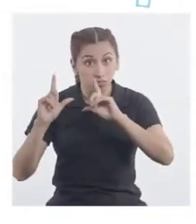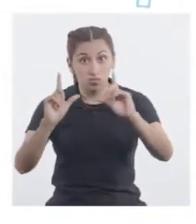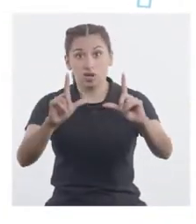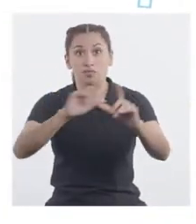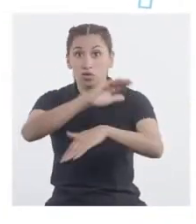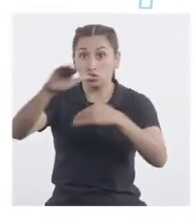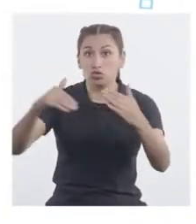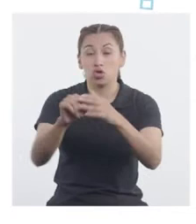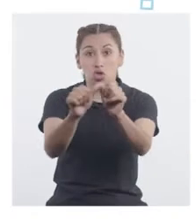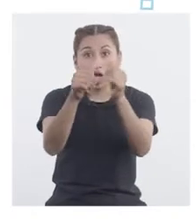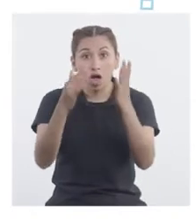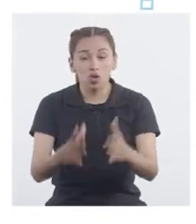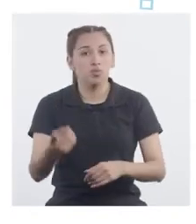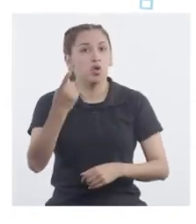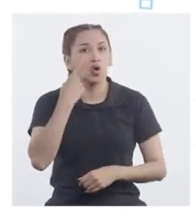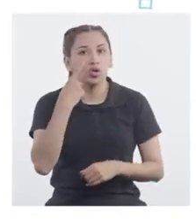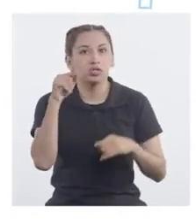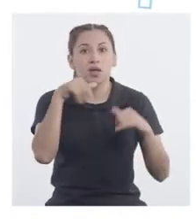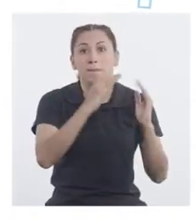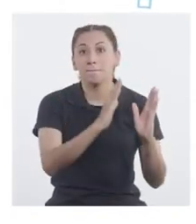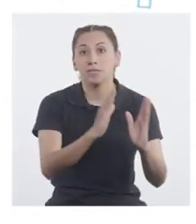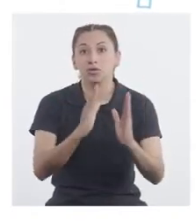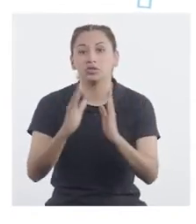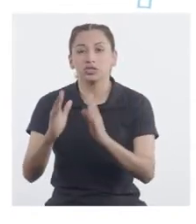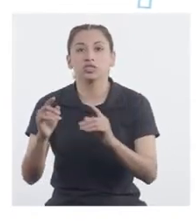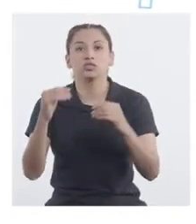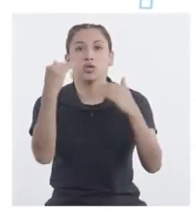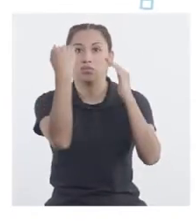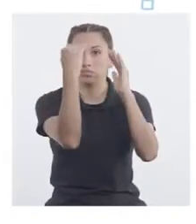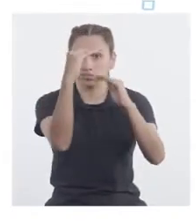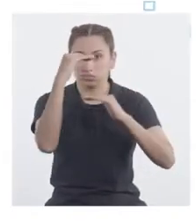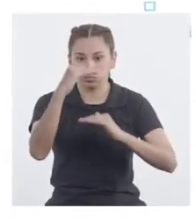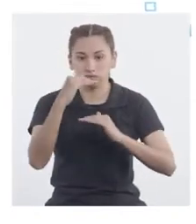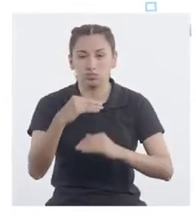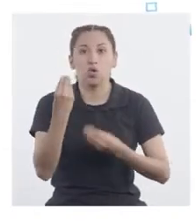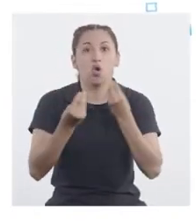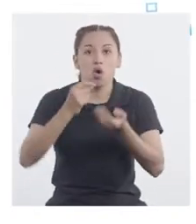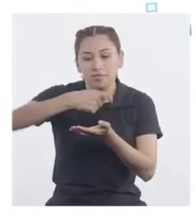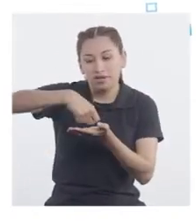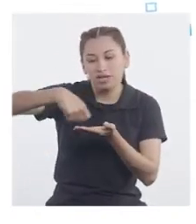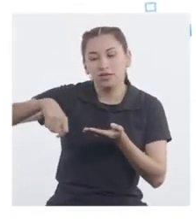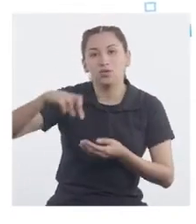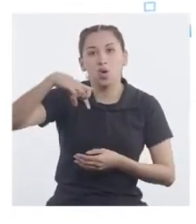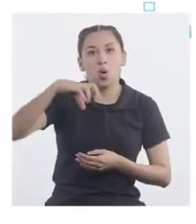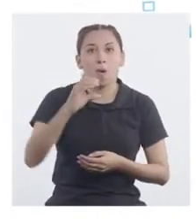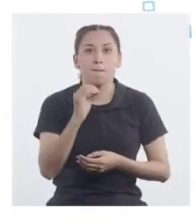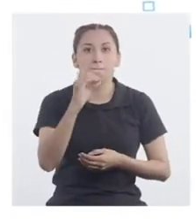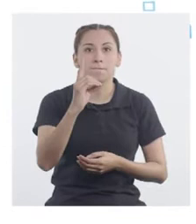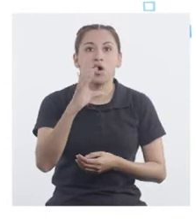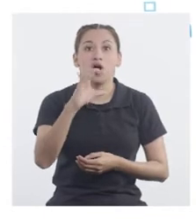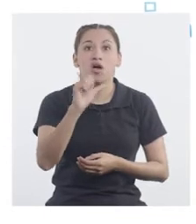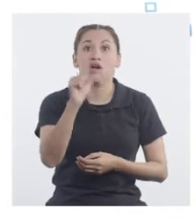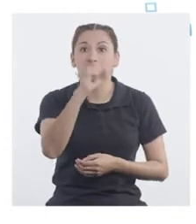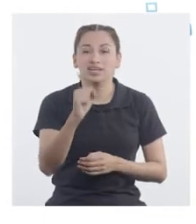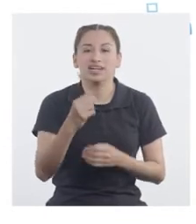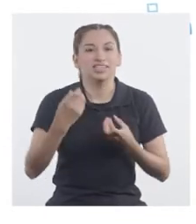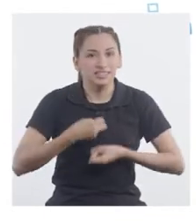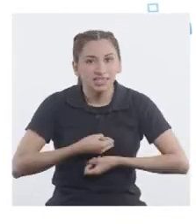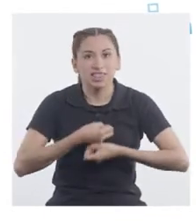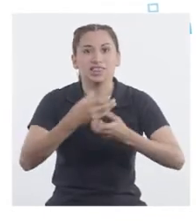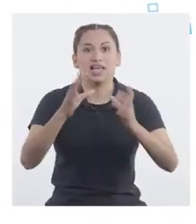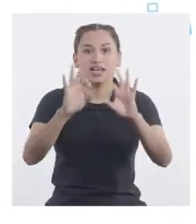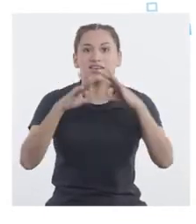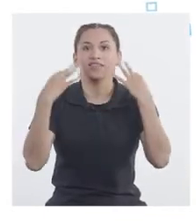este programa, las y los estudiantes reconocerán los procesos y las pautas para escribir un podcast que les permita hacer